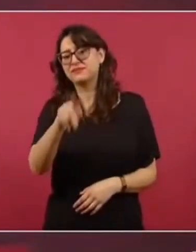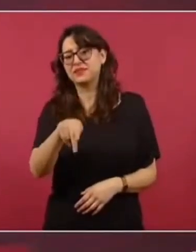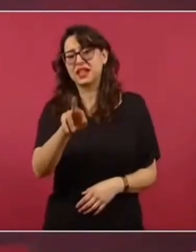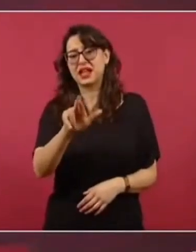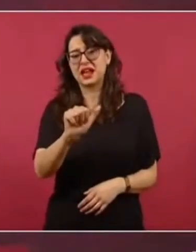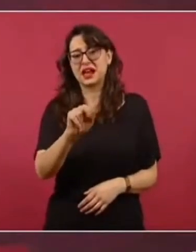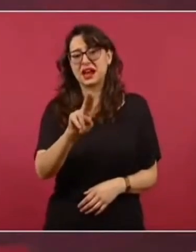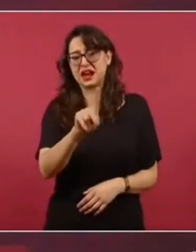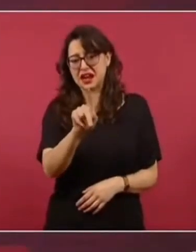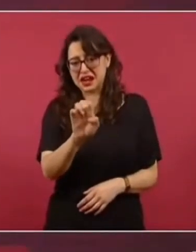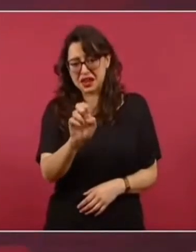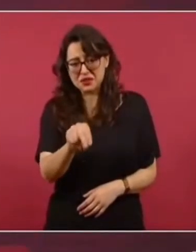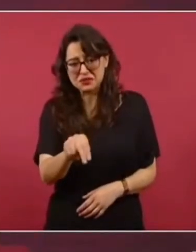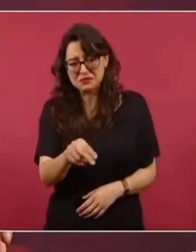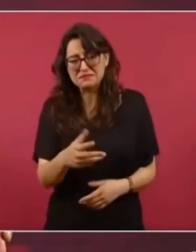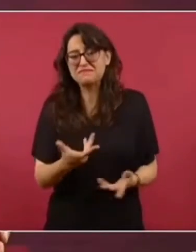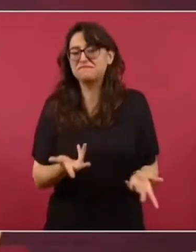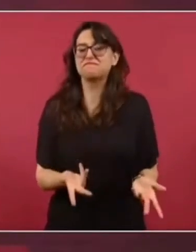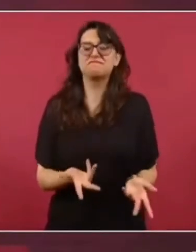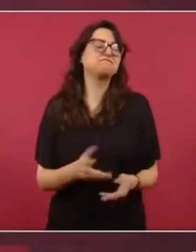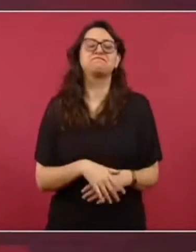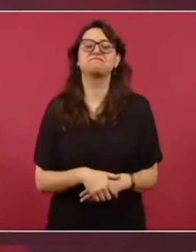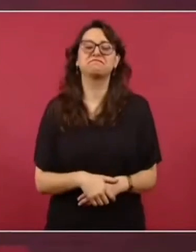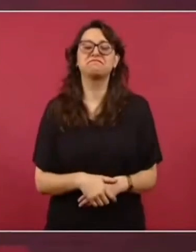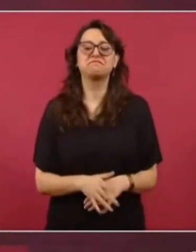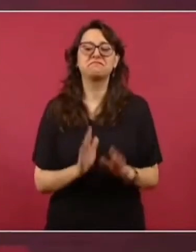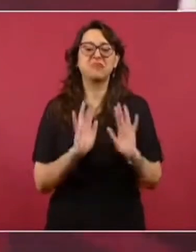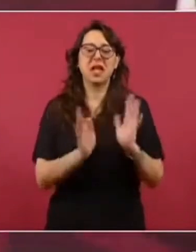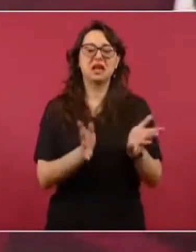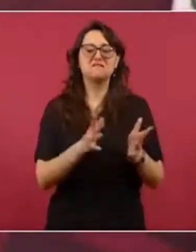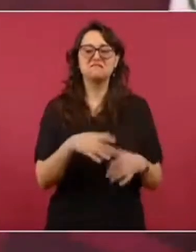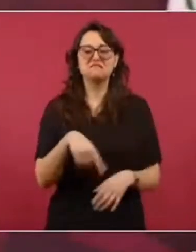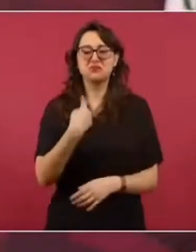Es para decirle, sigan su camino.